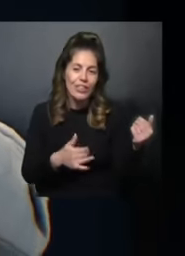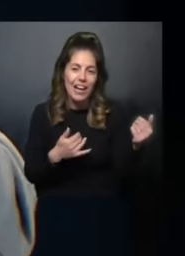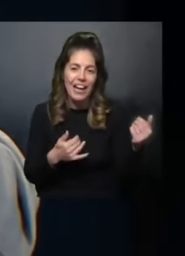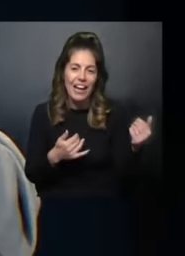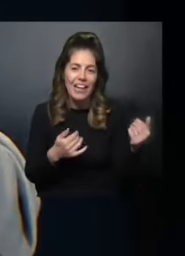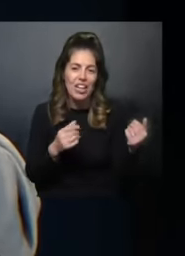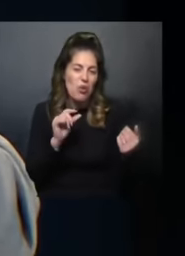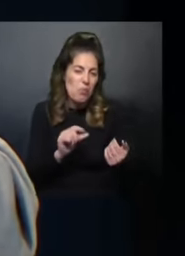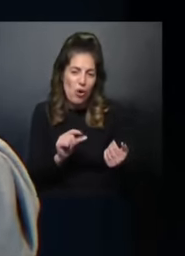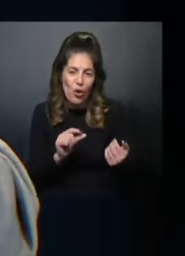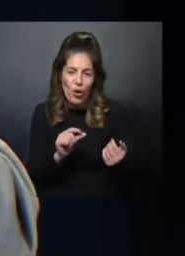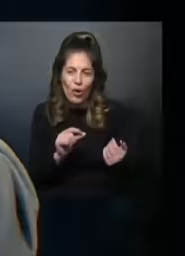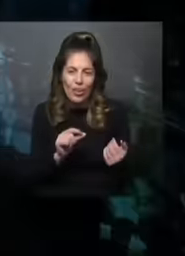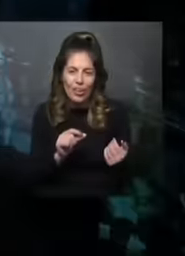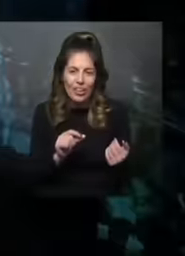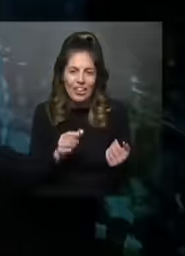más.